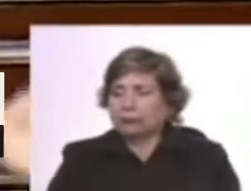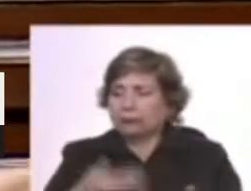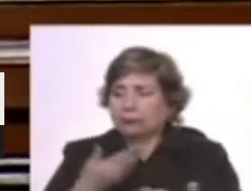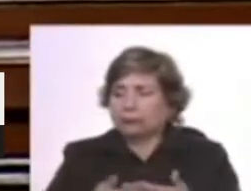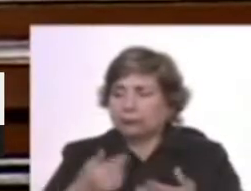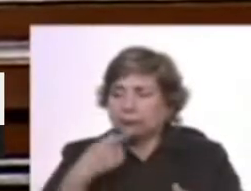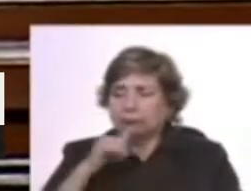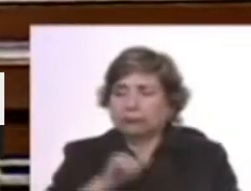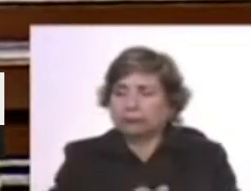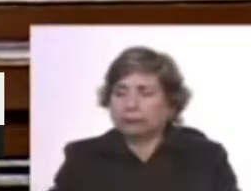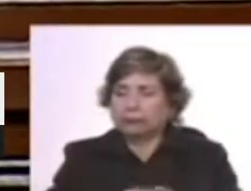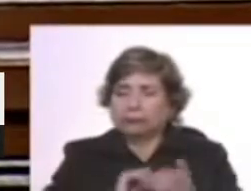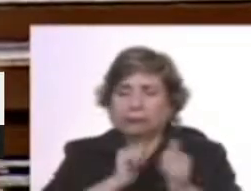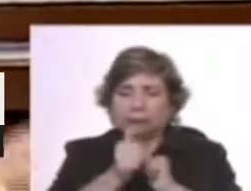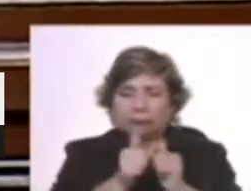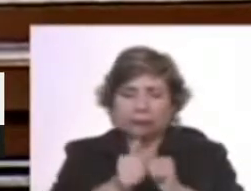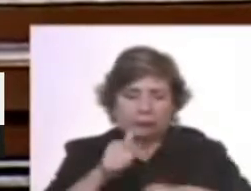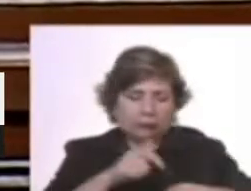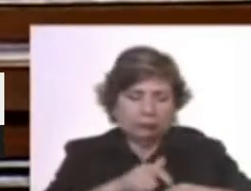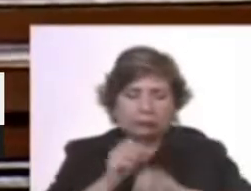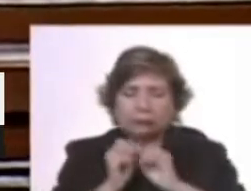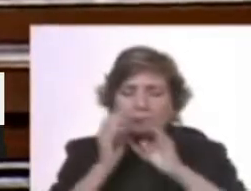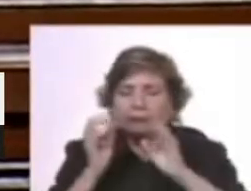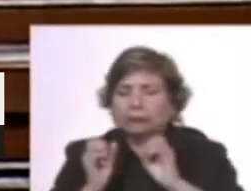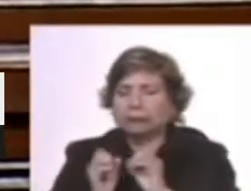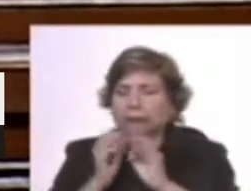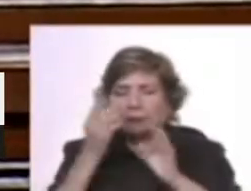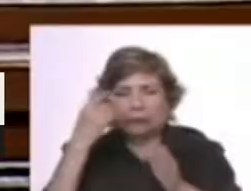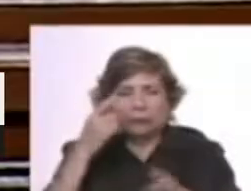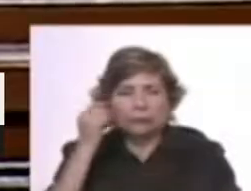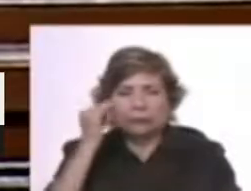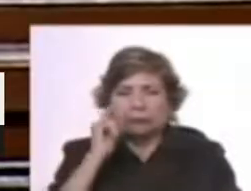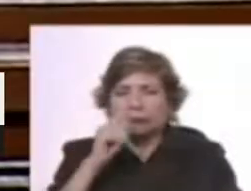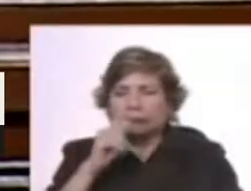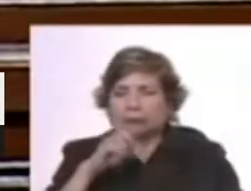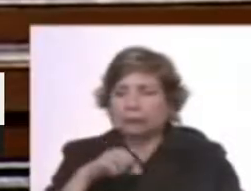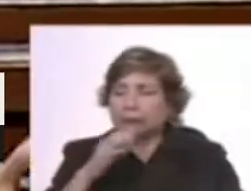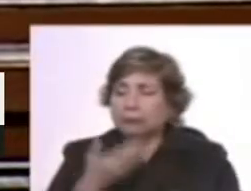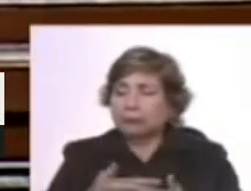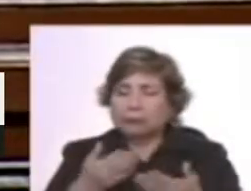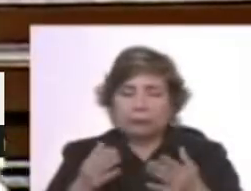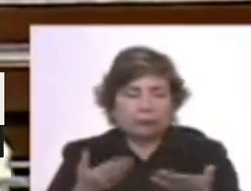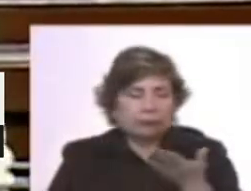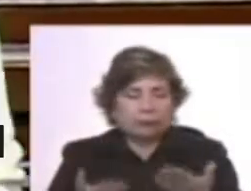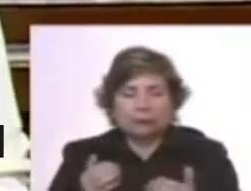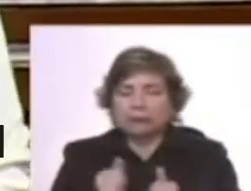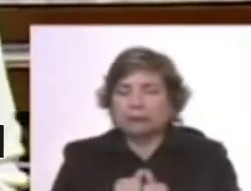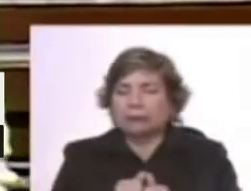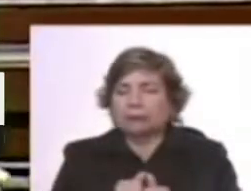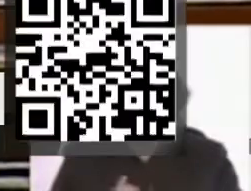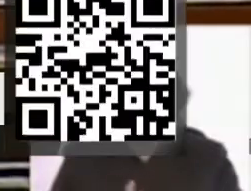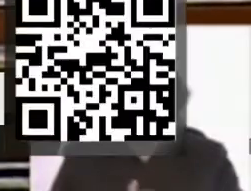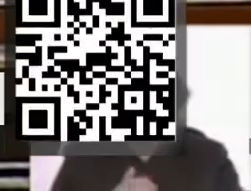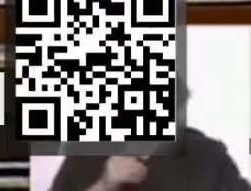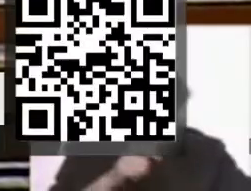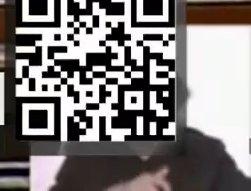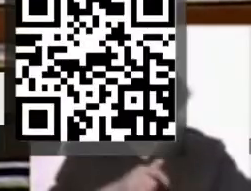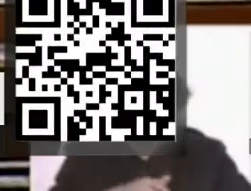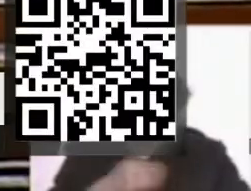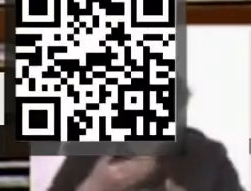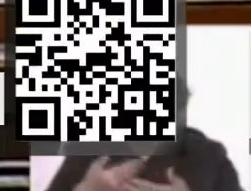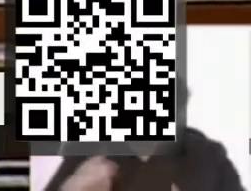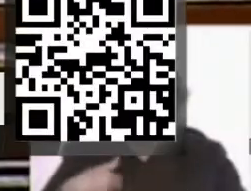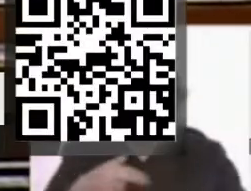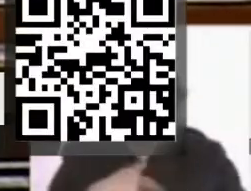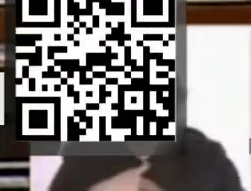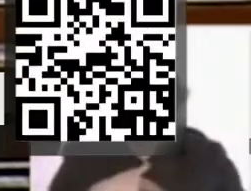vista que van a pasar tantos días realmente para la interpelación. Yo estimo que es por una cuestión de tiempos.